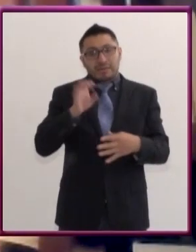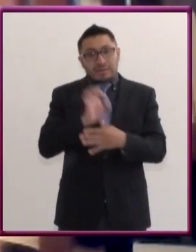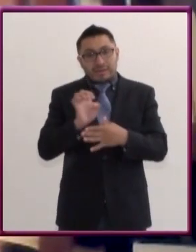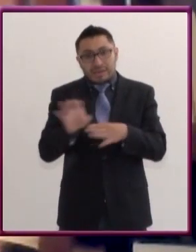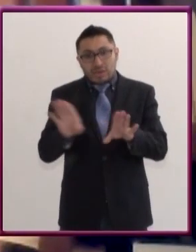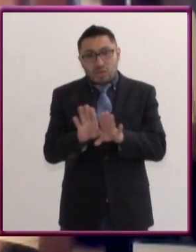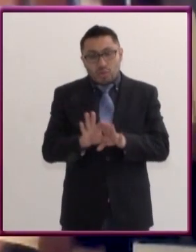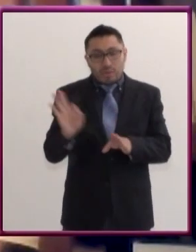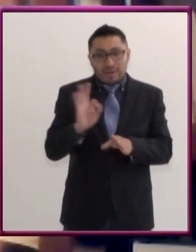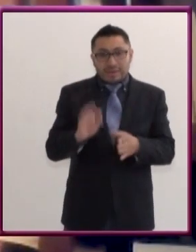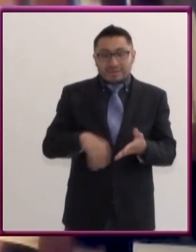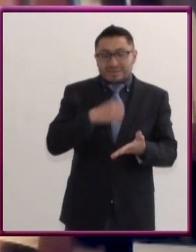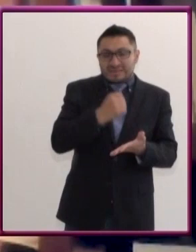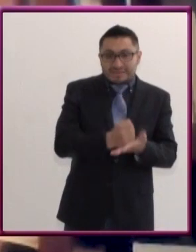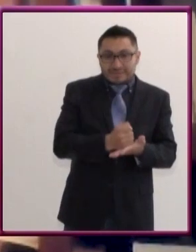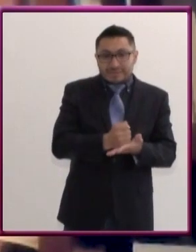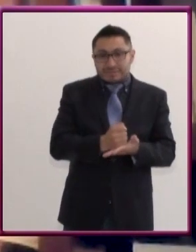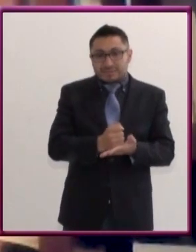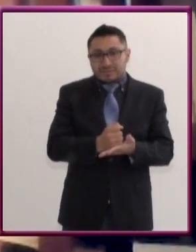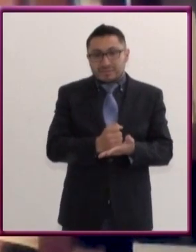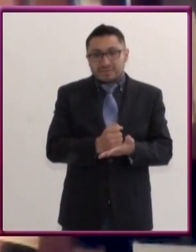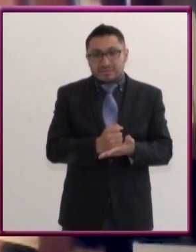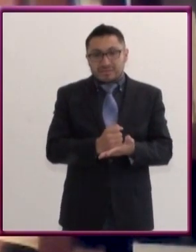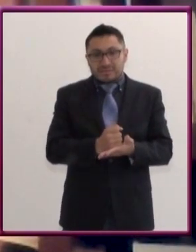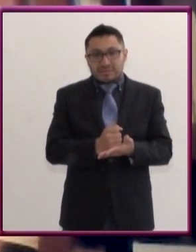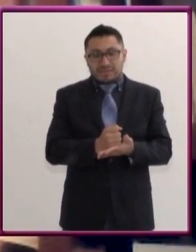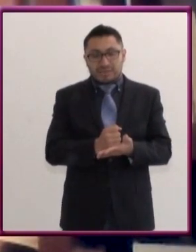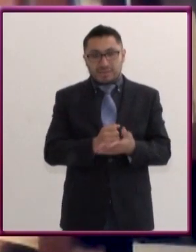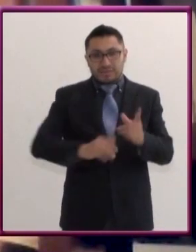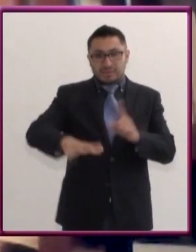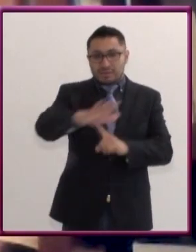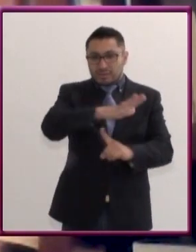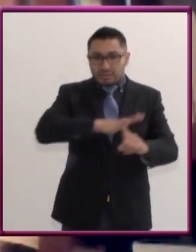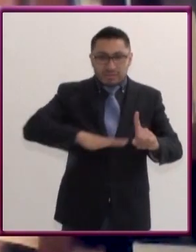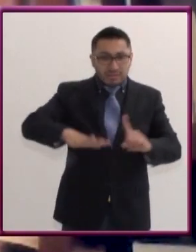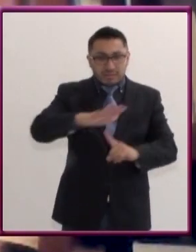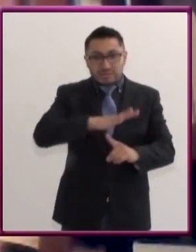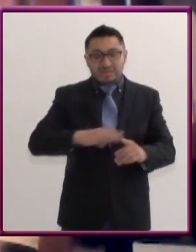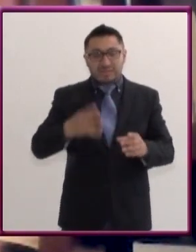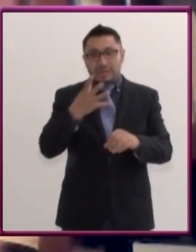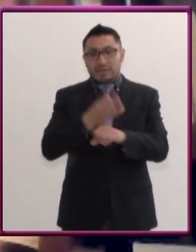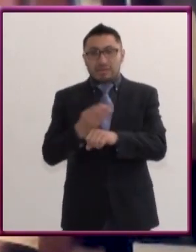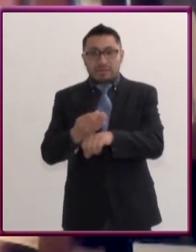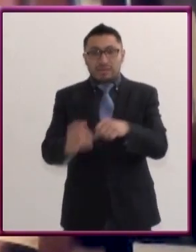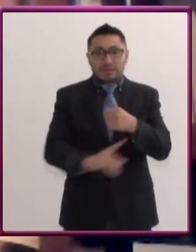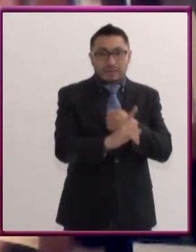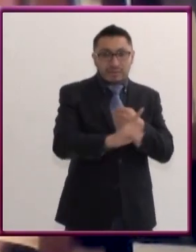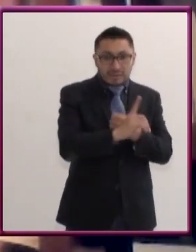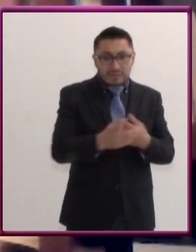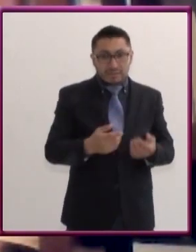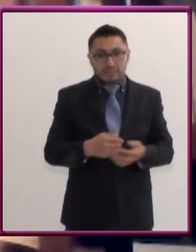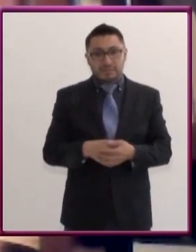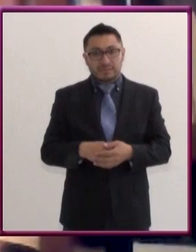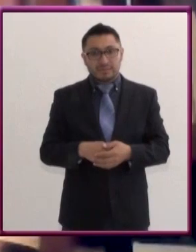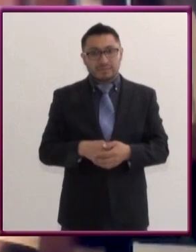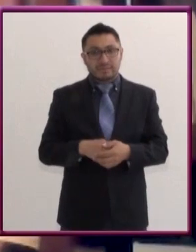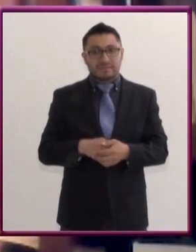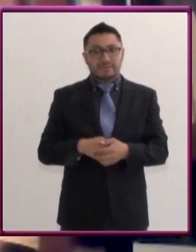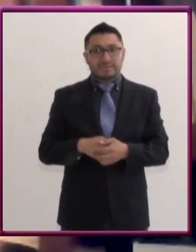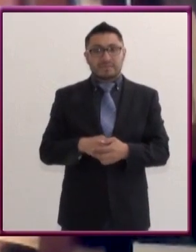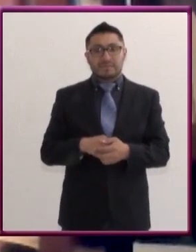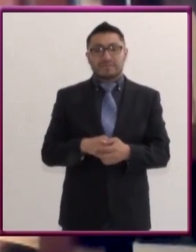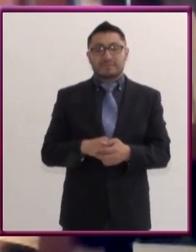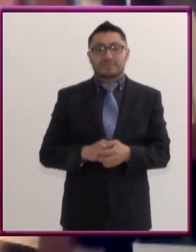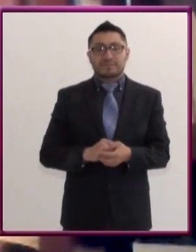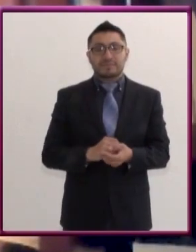Entonces, si enmarcamos los sistemas dinámicos en ese contexto de soluciones, de ecuaciones diferenciales u otro tipo de